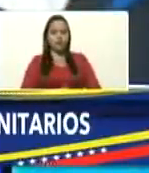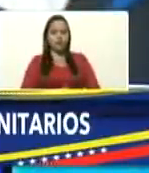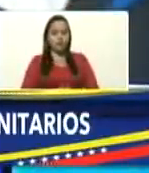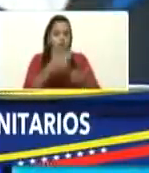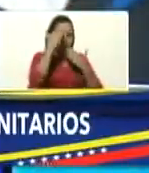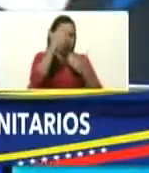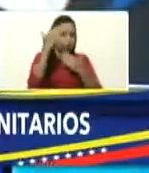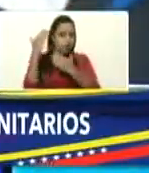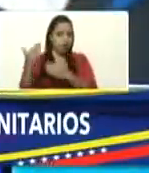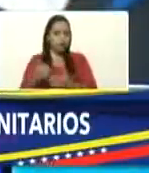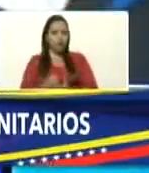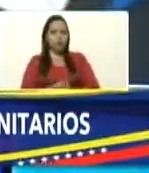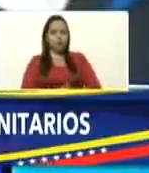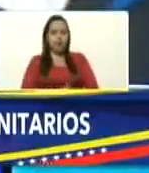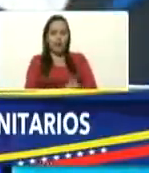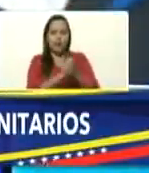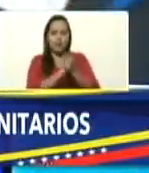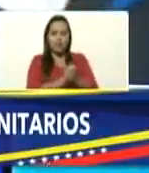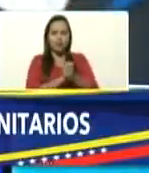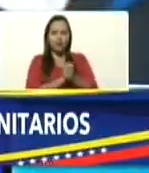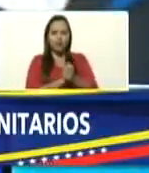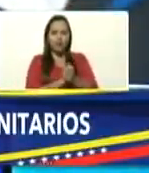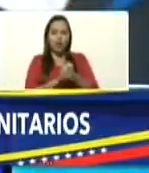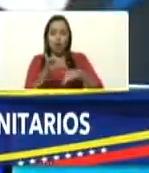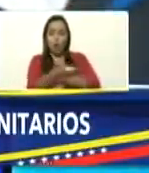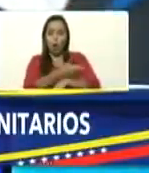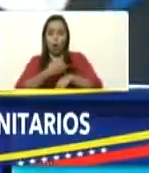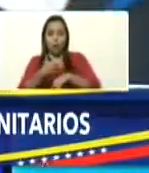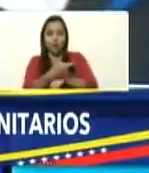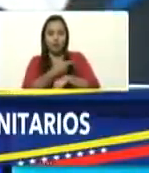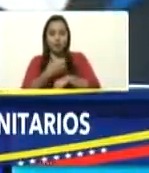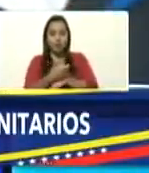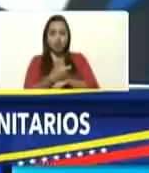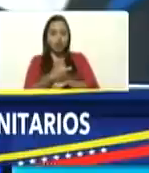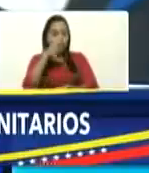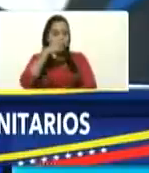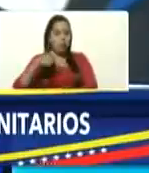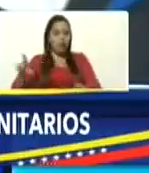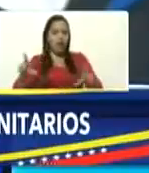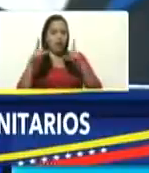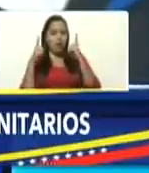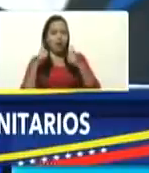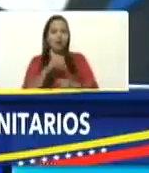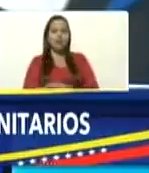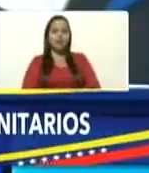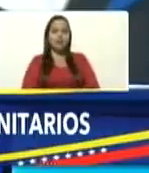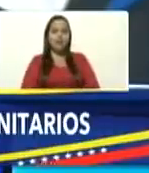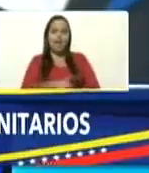Saludar, compañero Alejandro Terán, gobernador del pueblo de La Guaira.